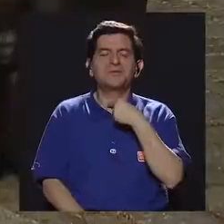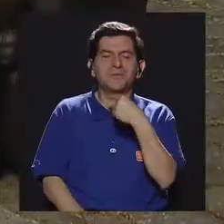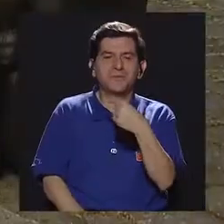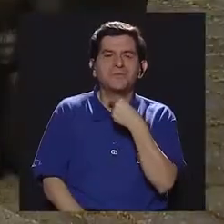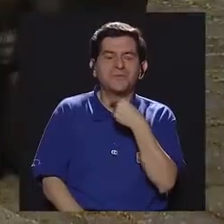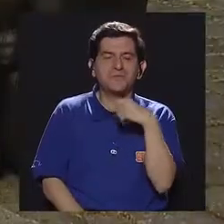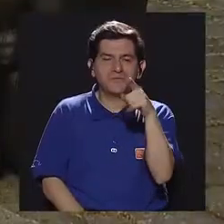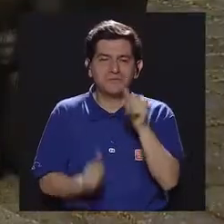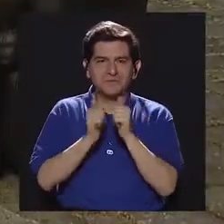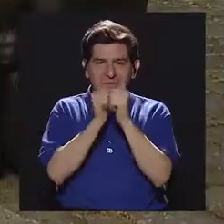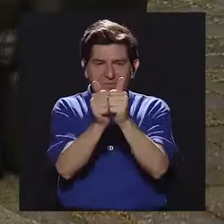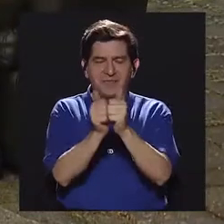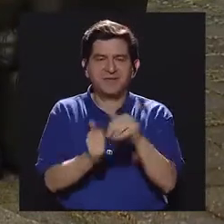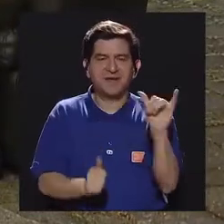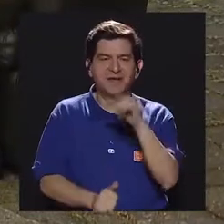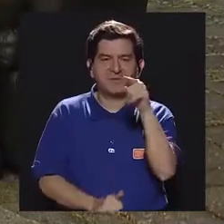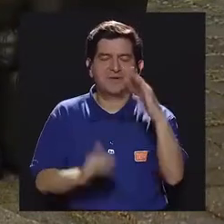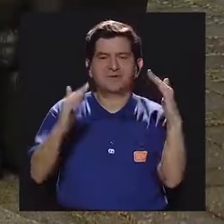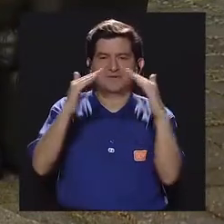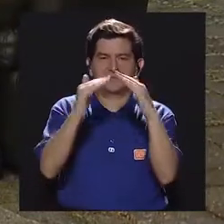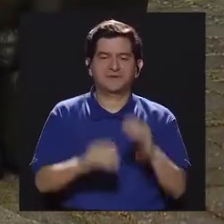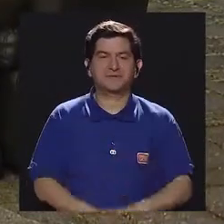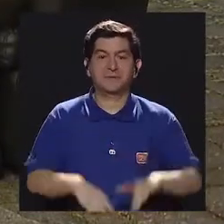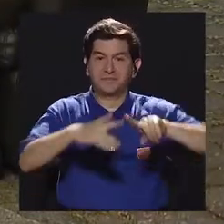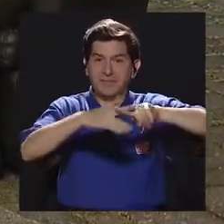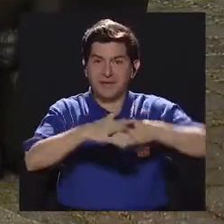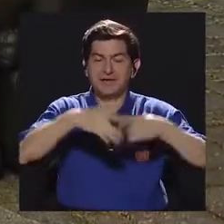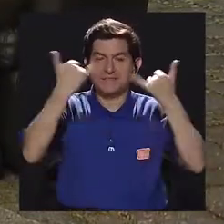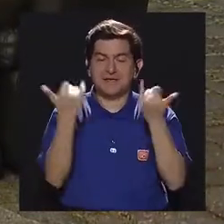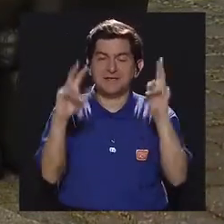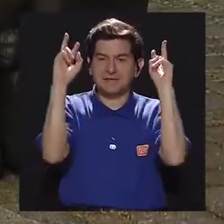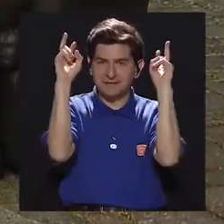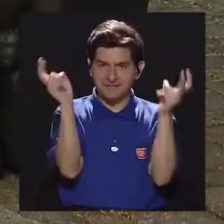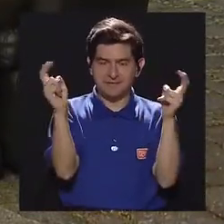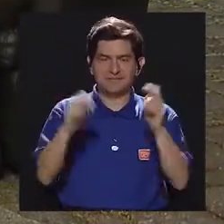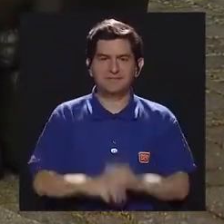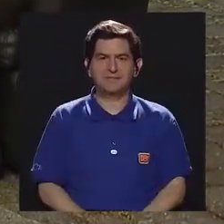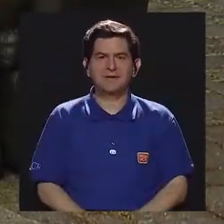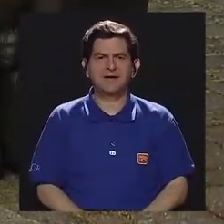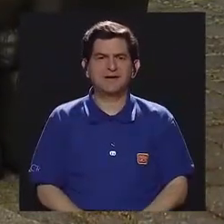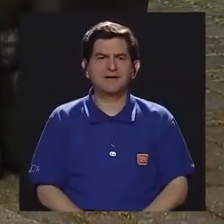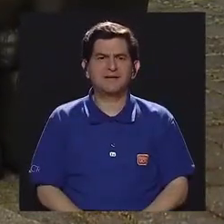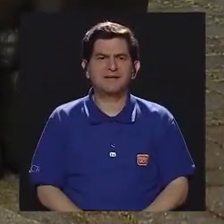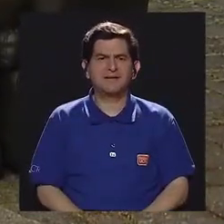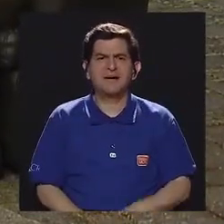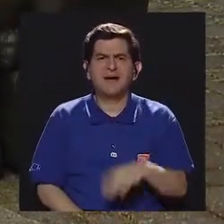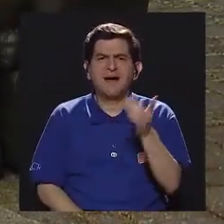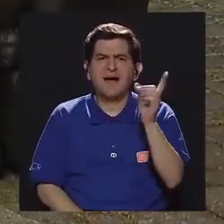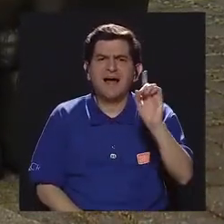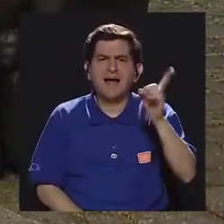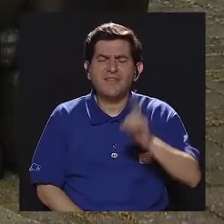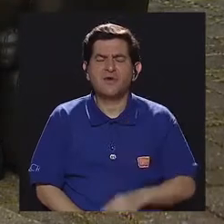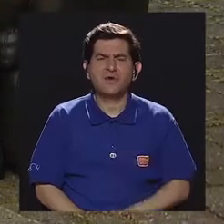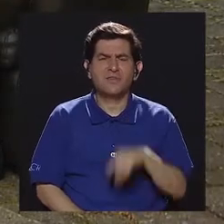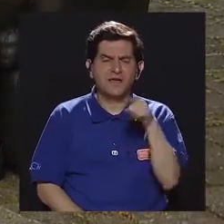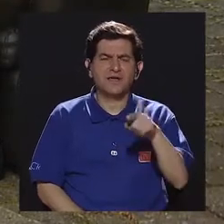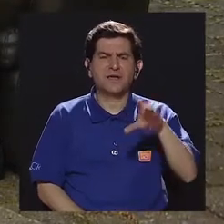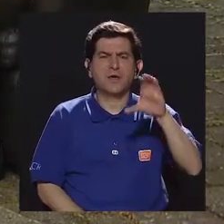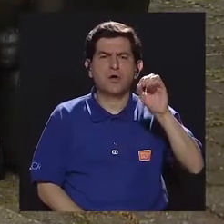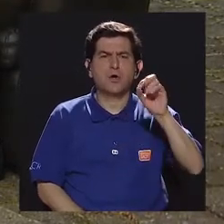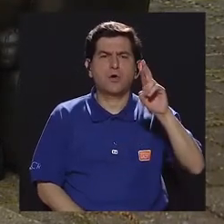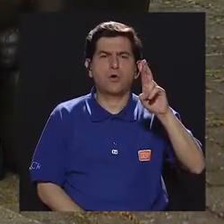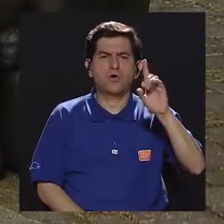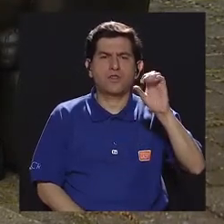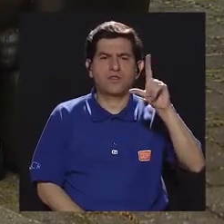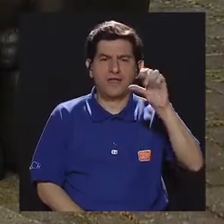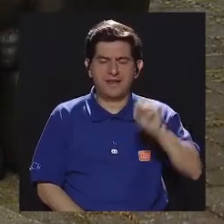gusto estar aquí con ustedes y allá en la casa también. Bueno, entremos en materia. ¿Dónde se ubican las muelas cordales?